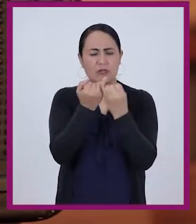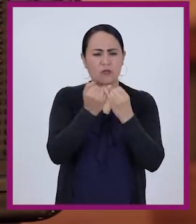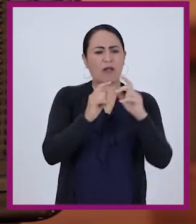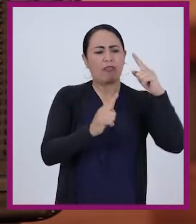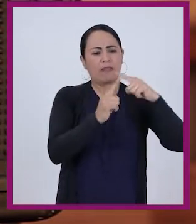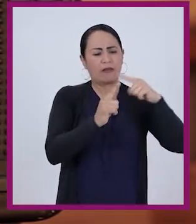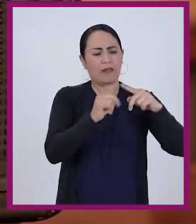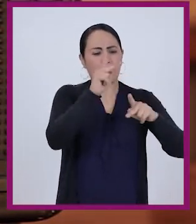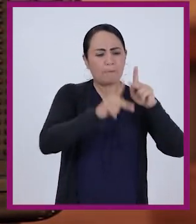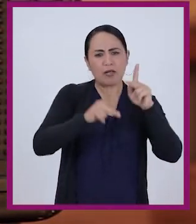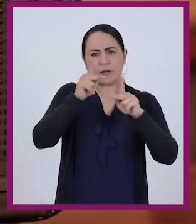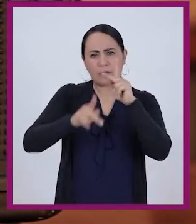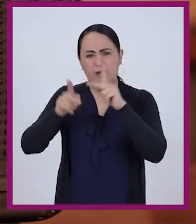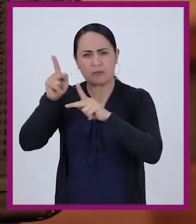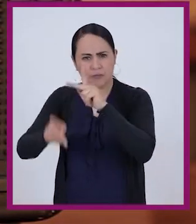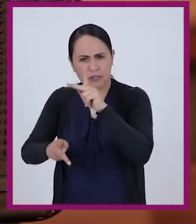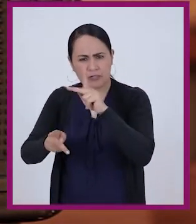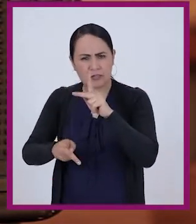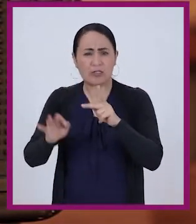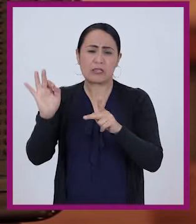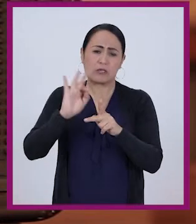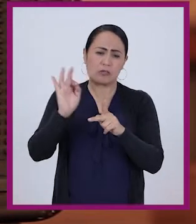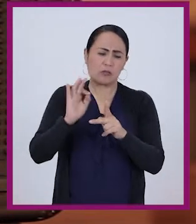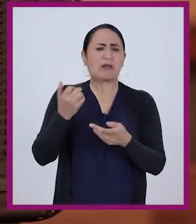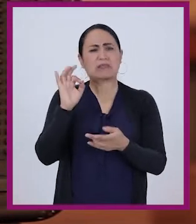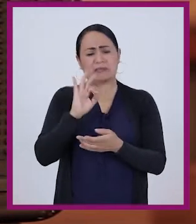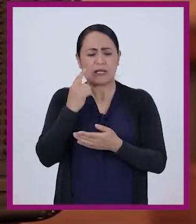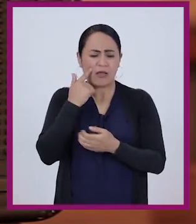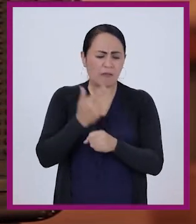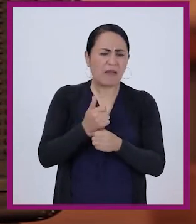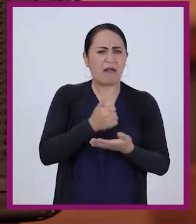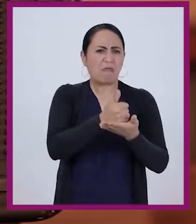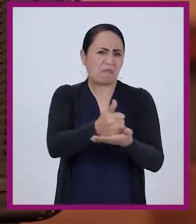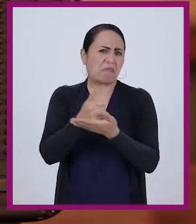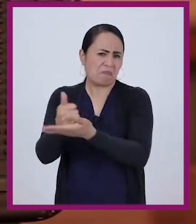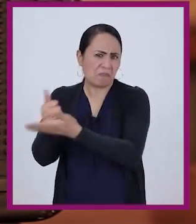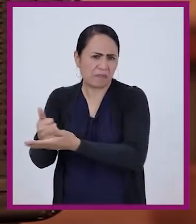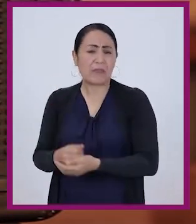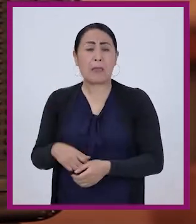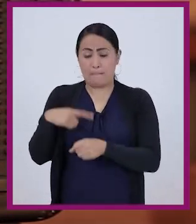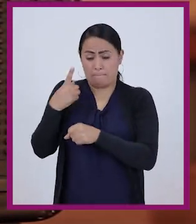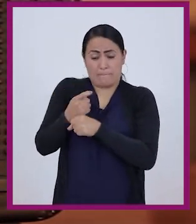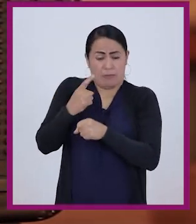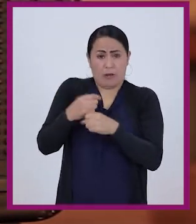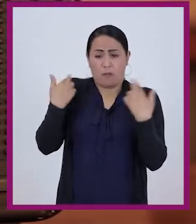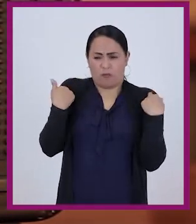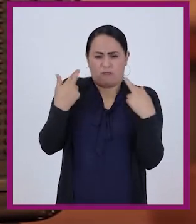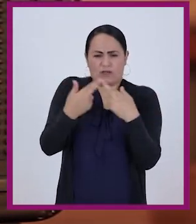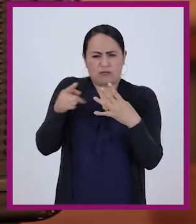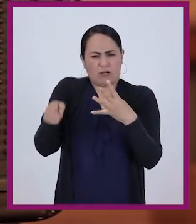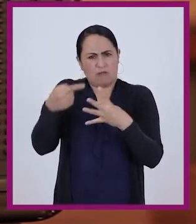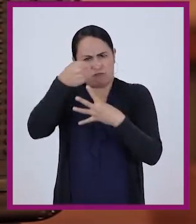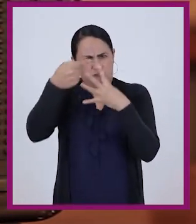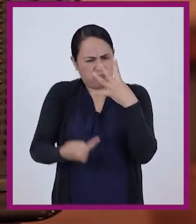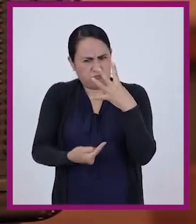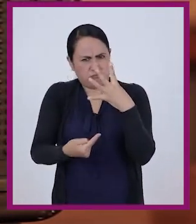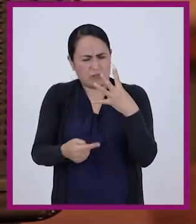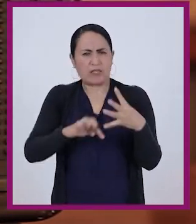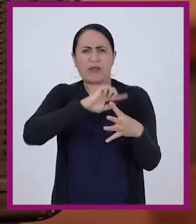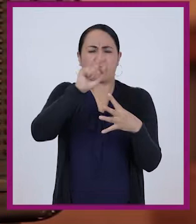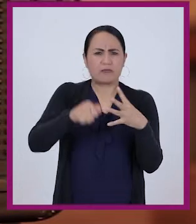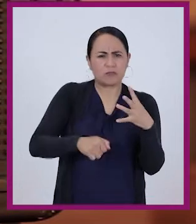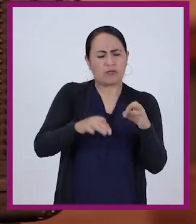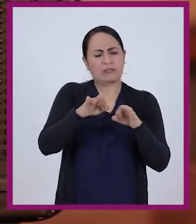y dividir tareas y si se necesita ayudarnos. Primero checar las especificaciones que da el profesor y